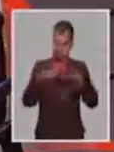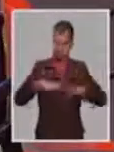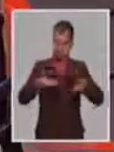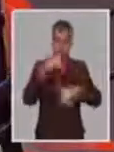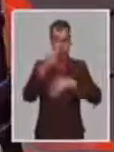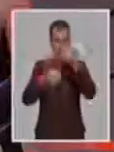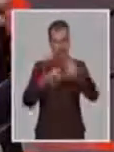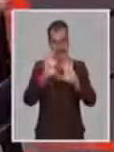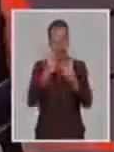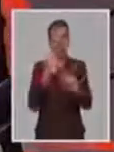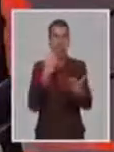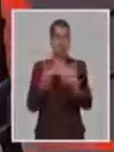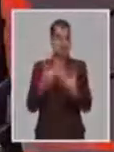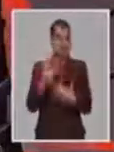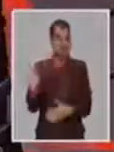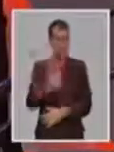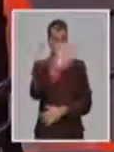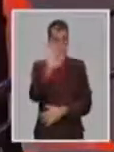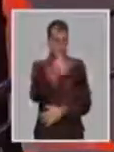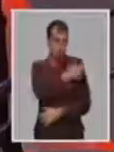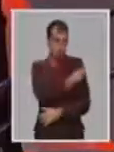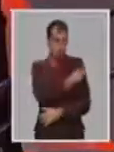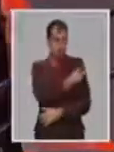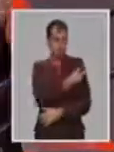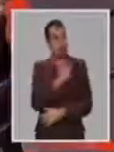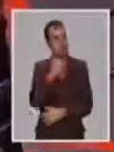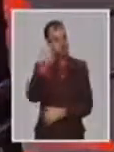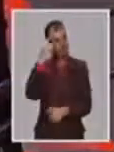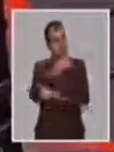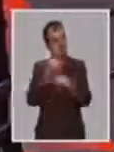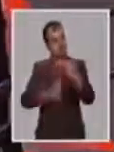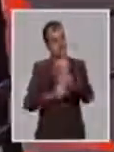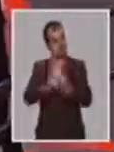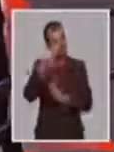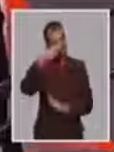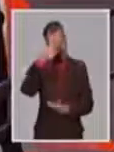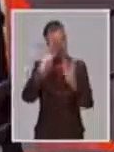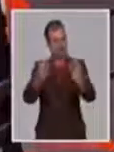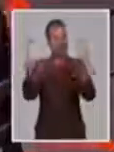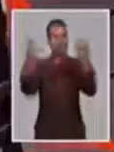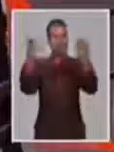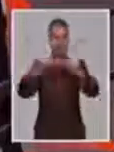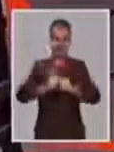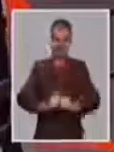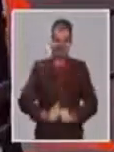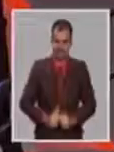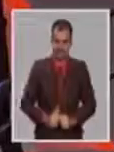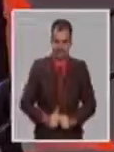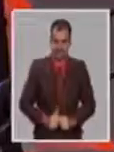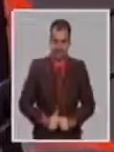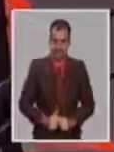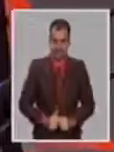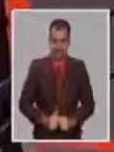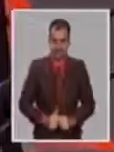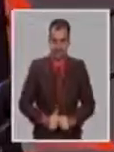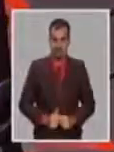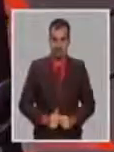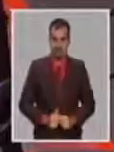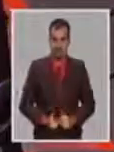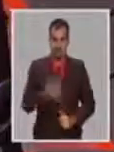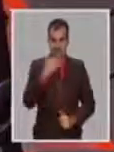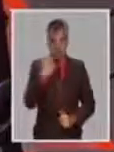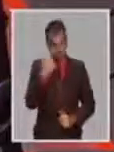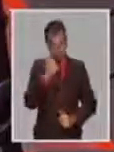seguir hablando de los candidatos vacunales. Qué bueno que se hace ciencia, qué bueno que Cuba puede tener sus candidatos vacunales, qué bueno que ese